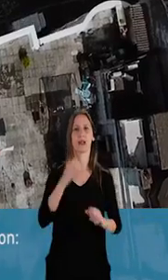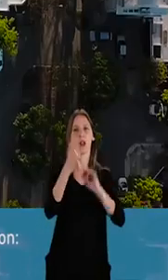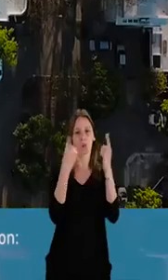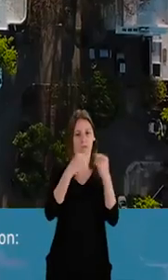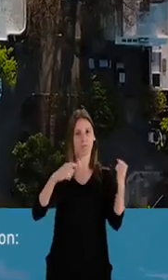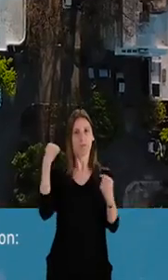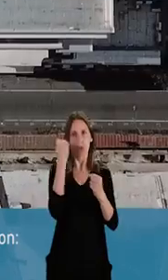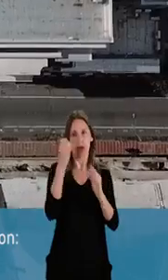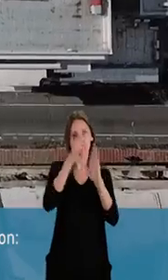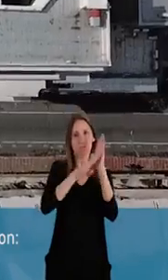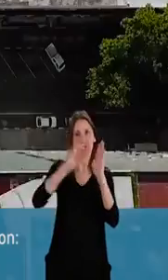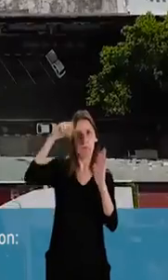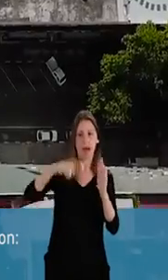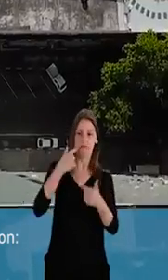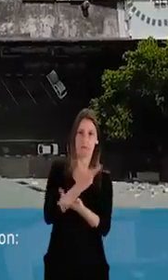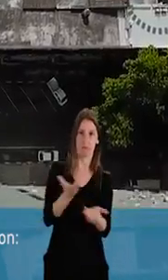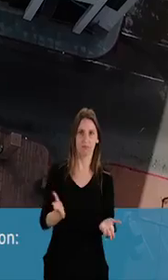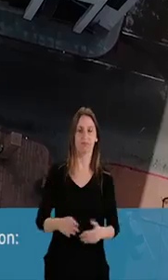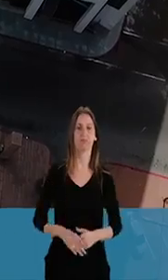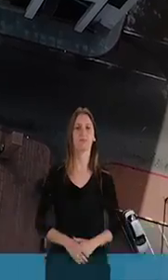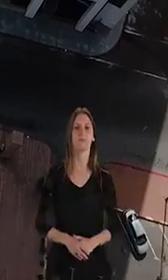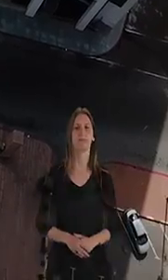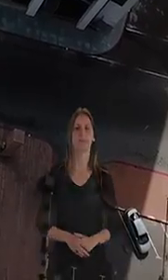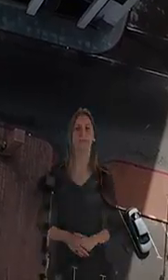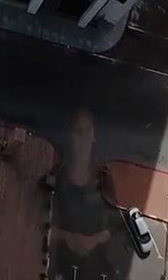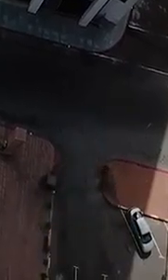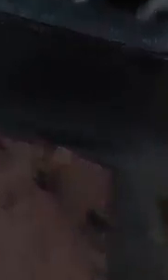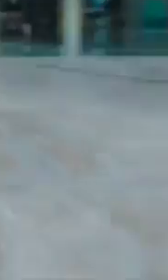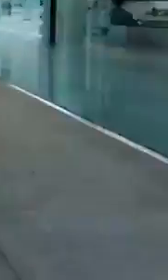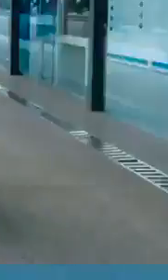Algunas de las principales medidas del plan son